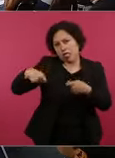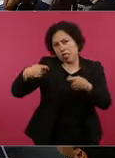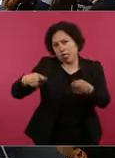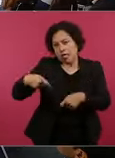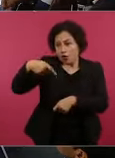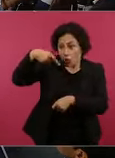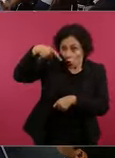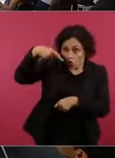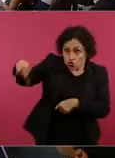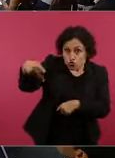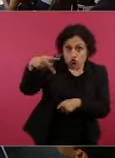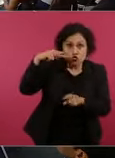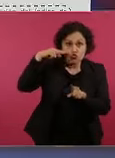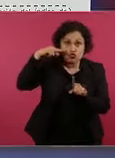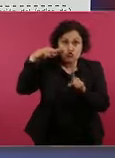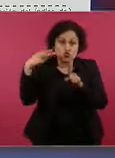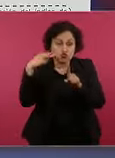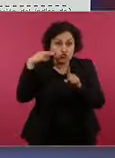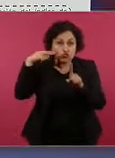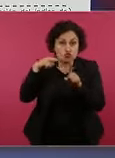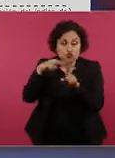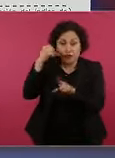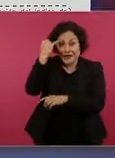la única doctrina